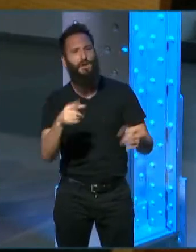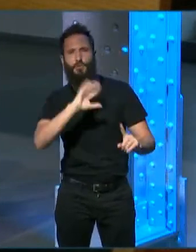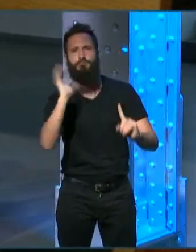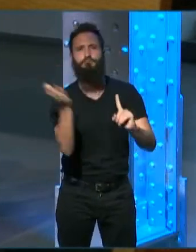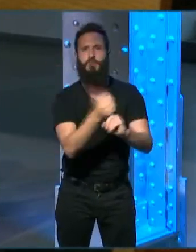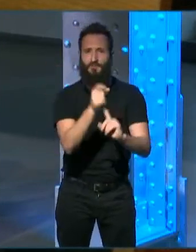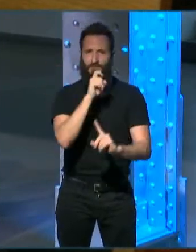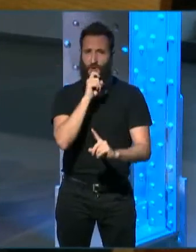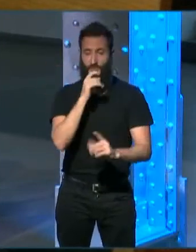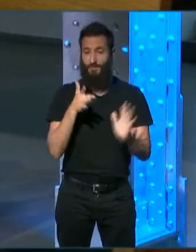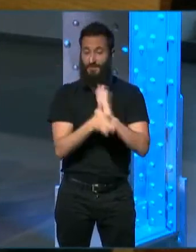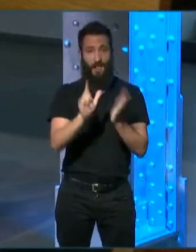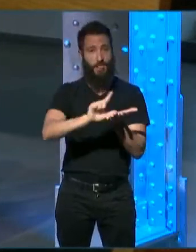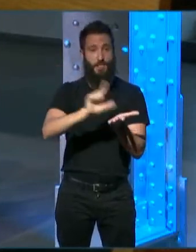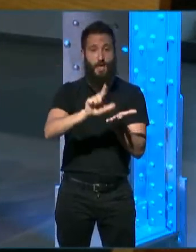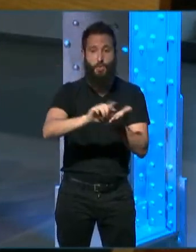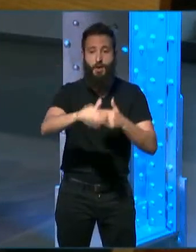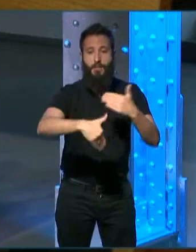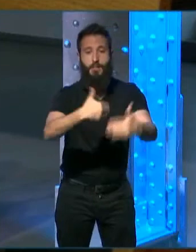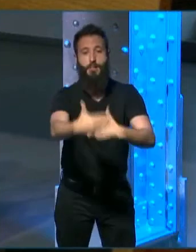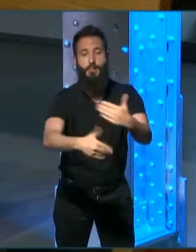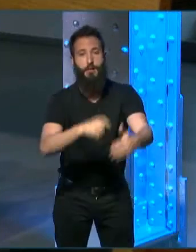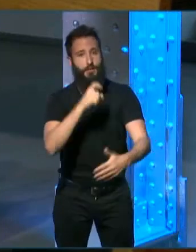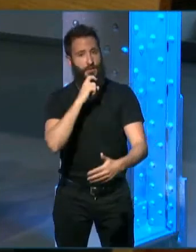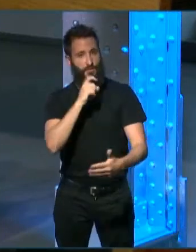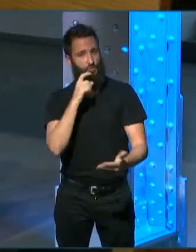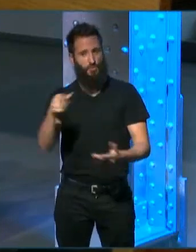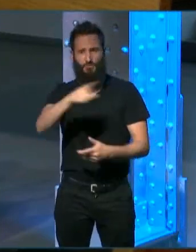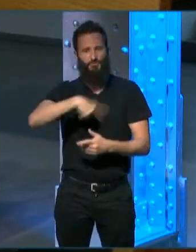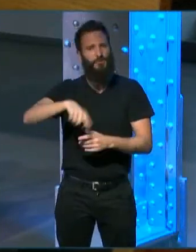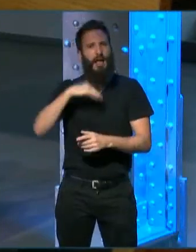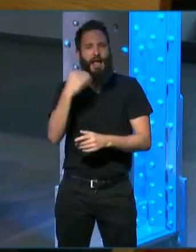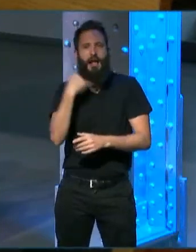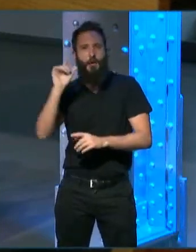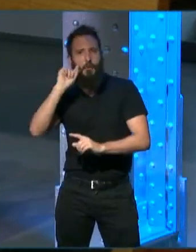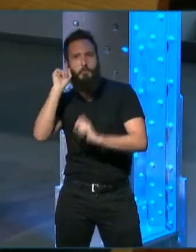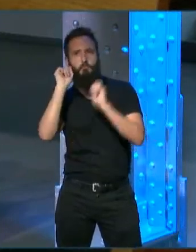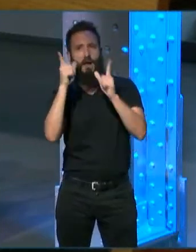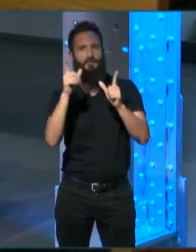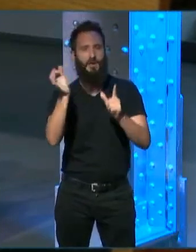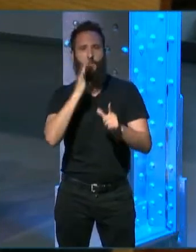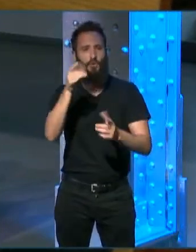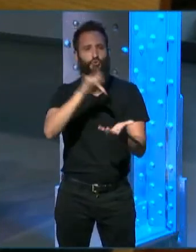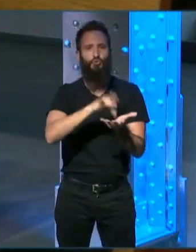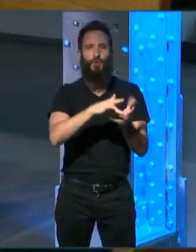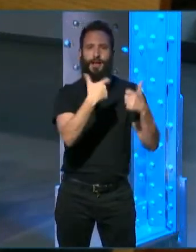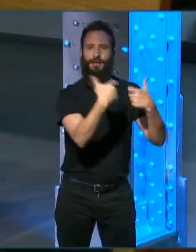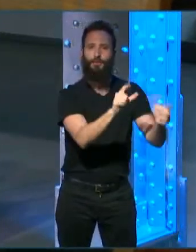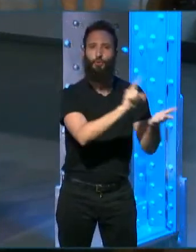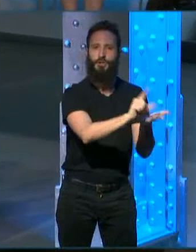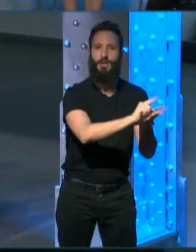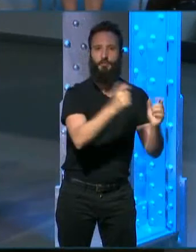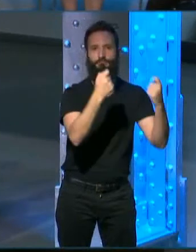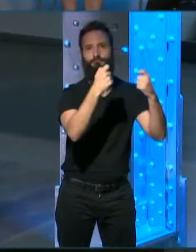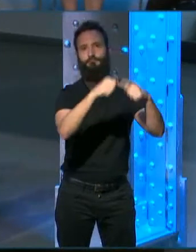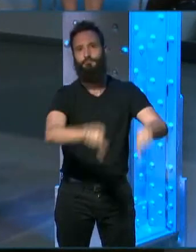con la literatura en el futuro? ¿Se ha detectado algo que ponga este sector está en crisis, digamos? Yo creo que puede pasar.